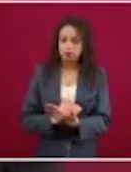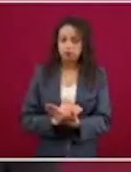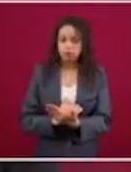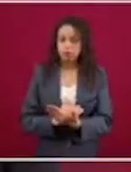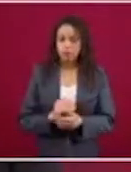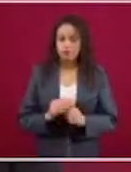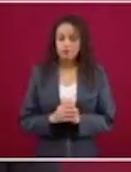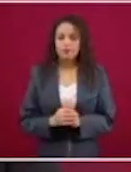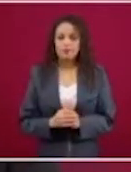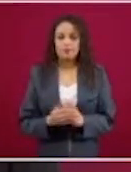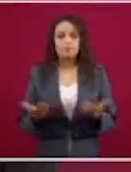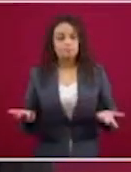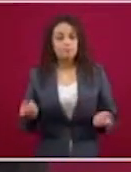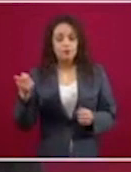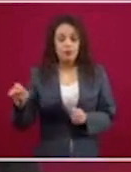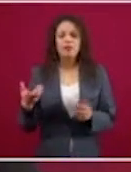O sea que ahí tenemos